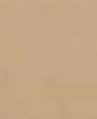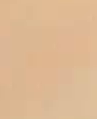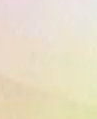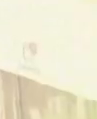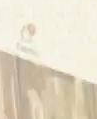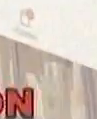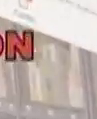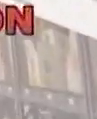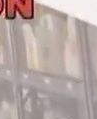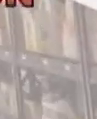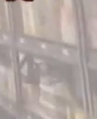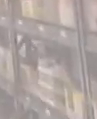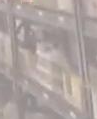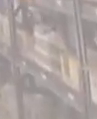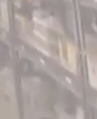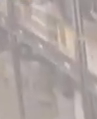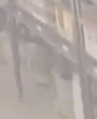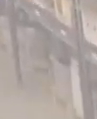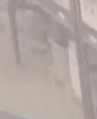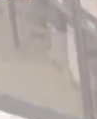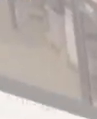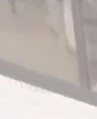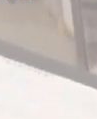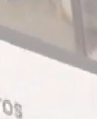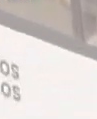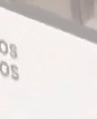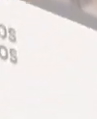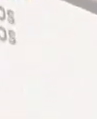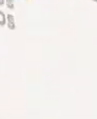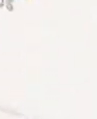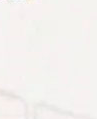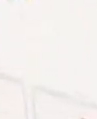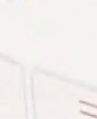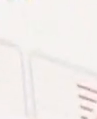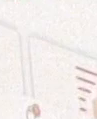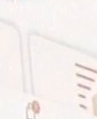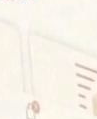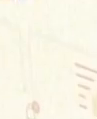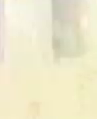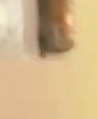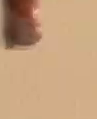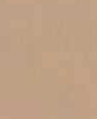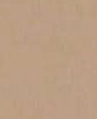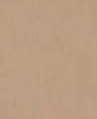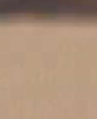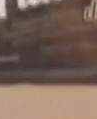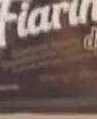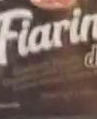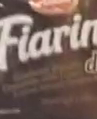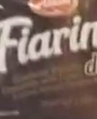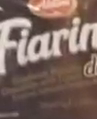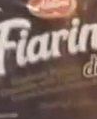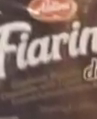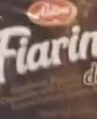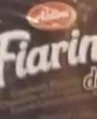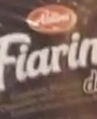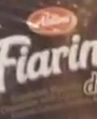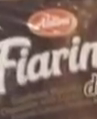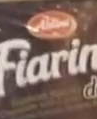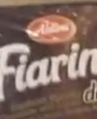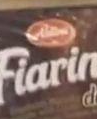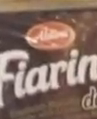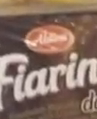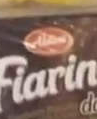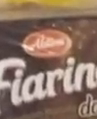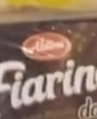Somos Super Éxitos, una plataforma comercial online de múltiples productos con entregas rápidas y seguras en su